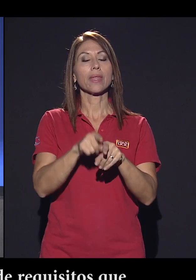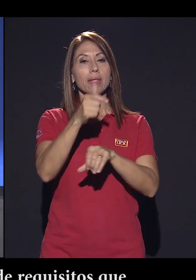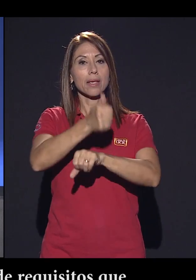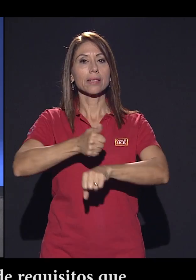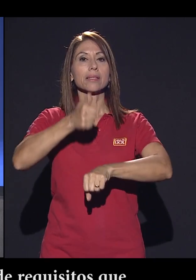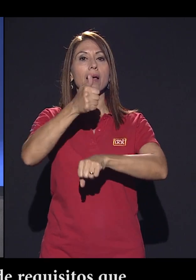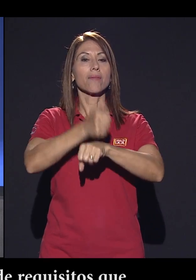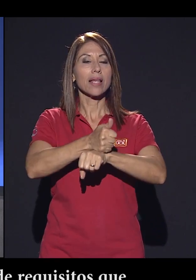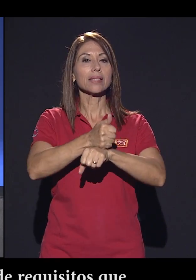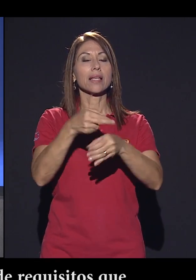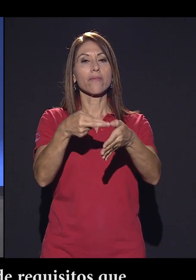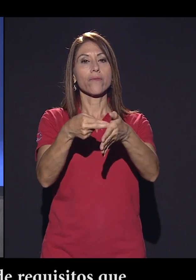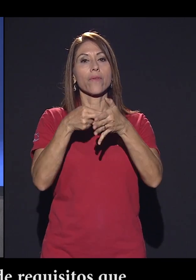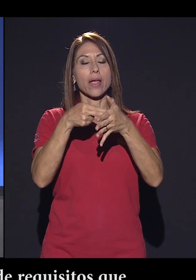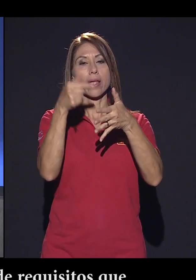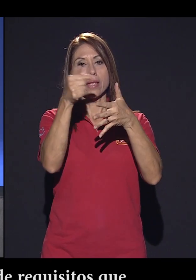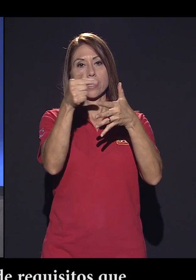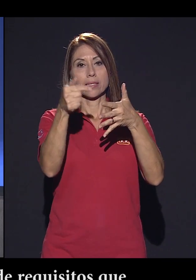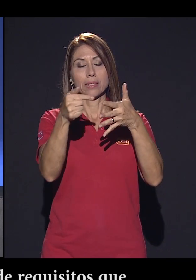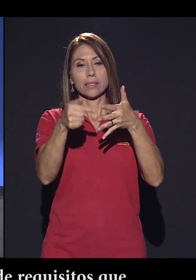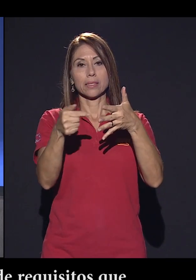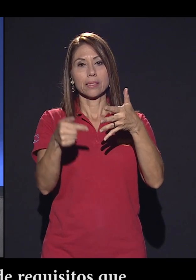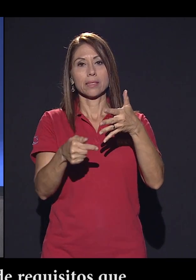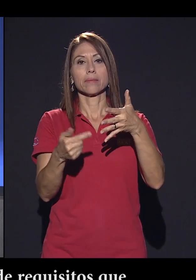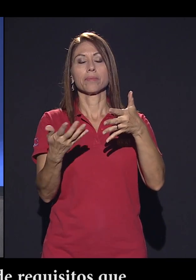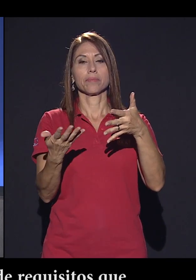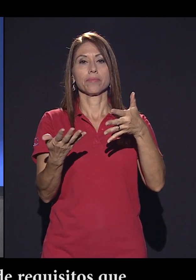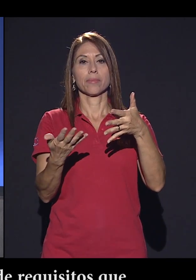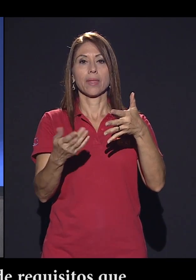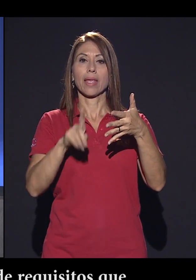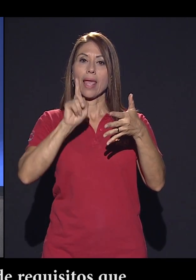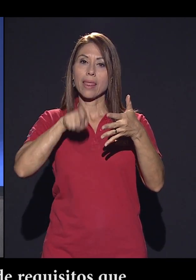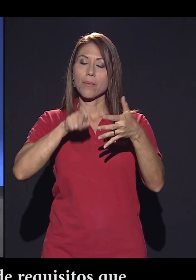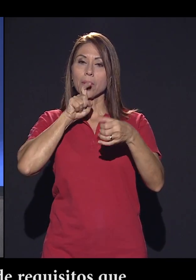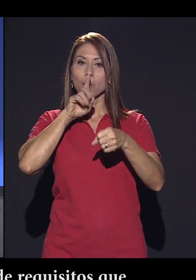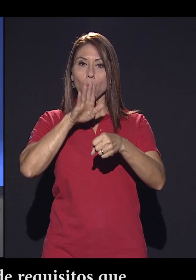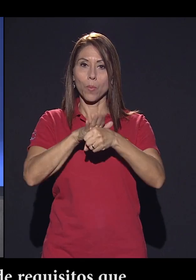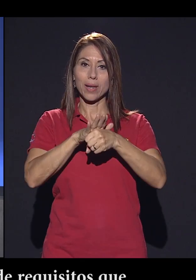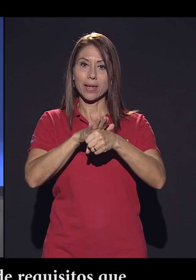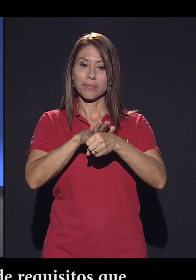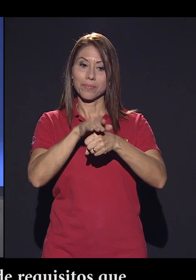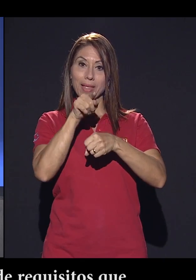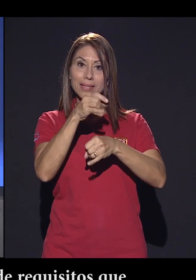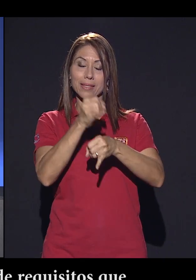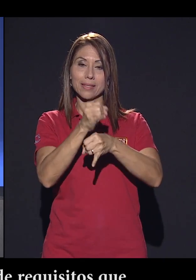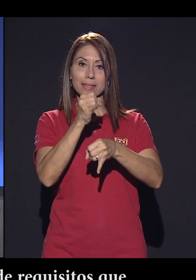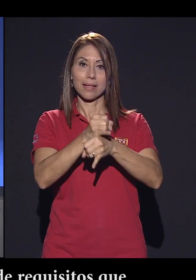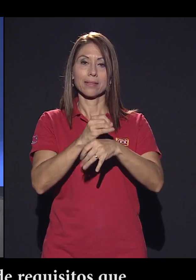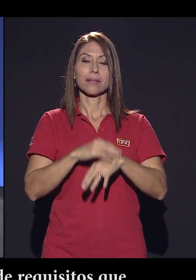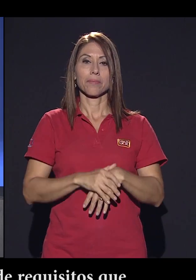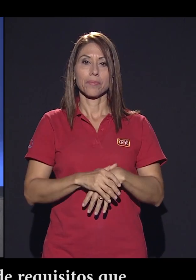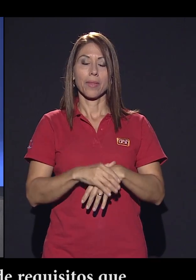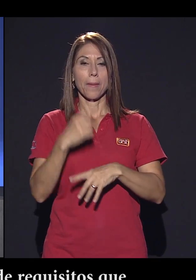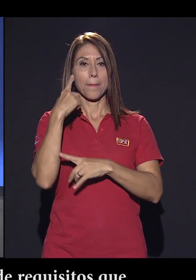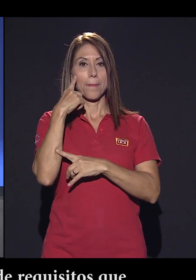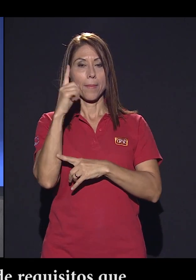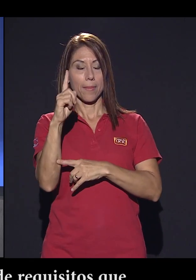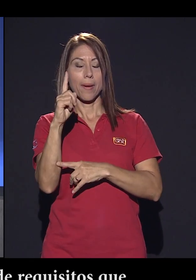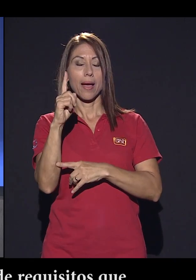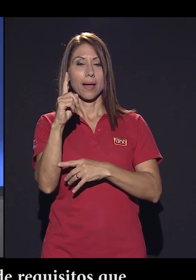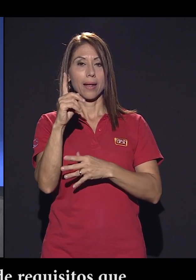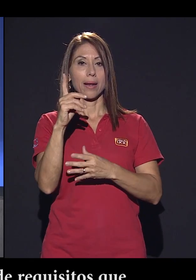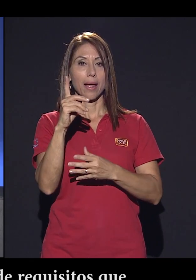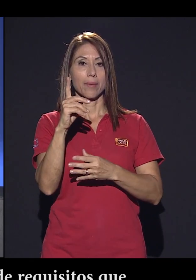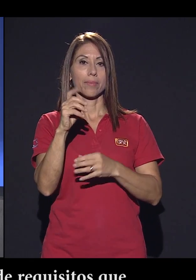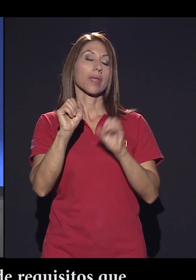también establece una serie de requisitos que tiene que cumplir esta instancia